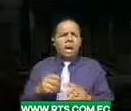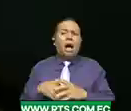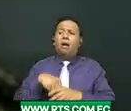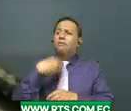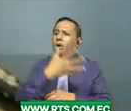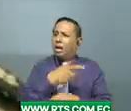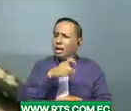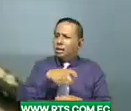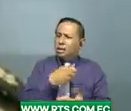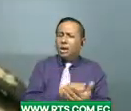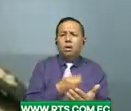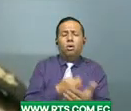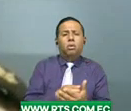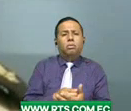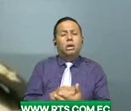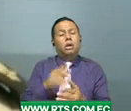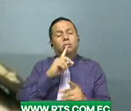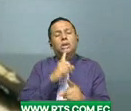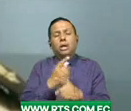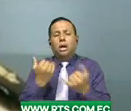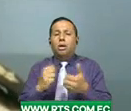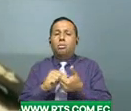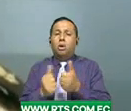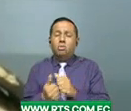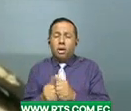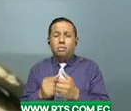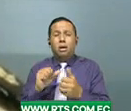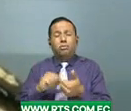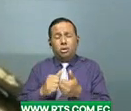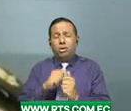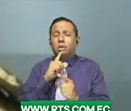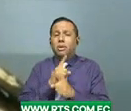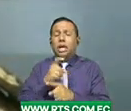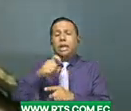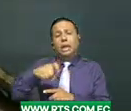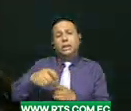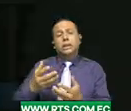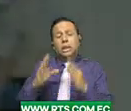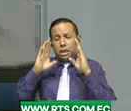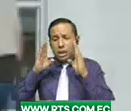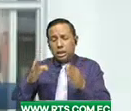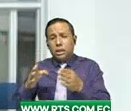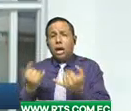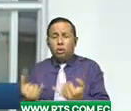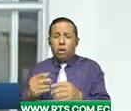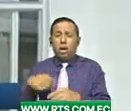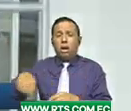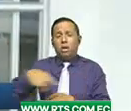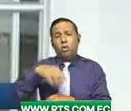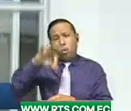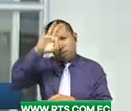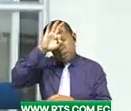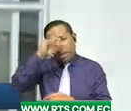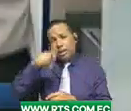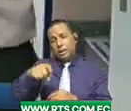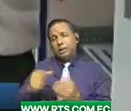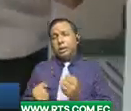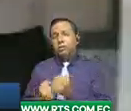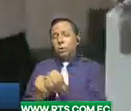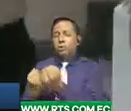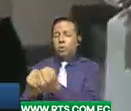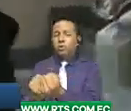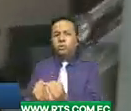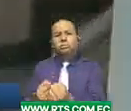temas críticos que estamos atendiendo y tenemos que mejorar las capacidades de nuestros hospitales. ¿Qué sucede en los sanatorios en la institución del